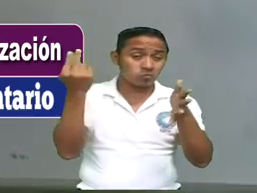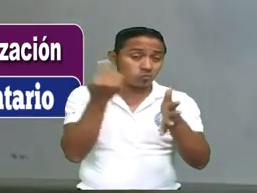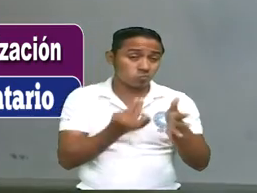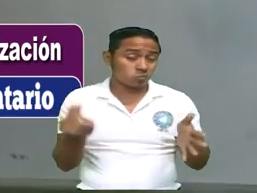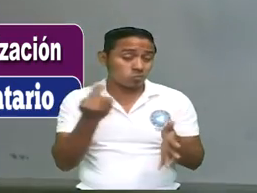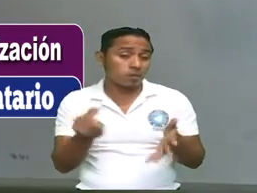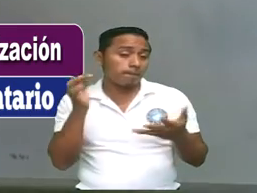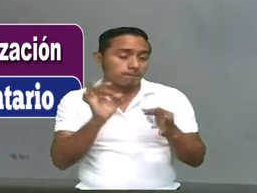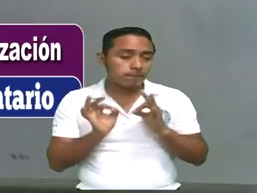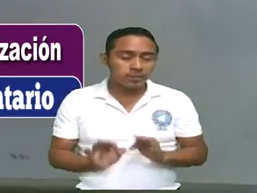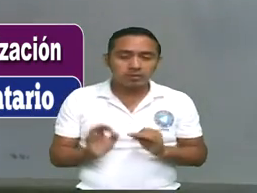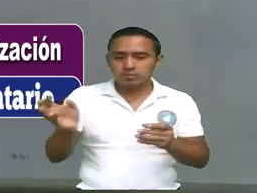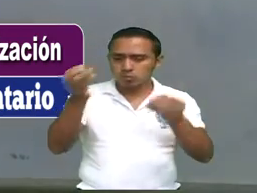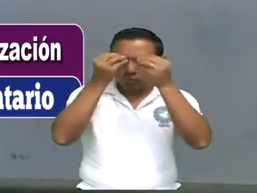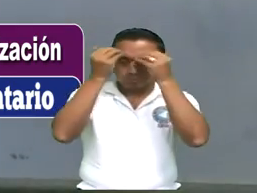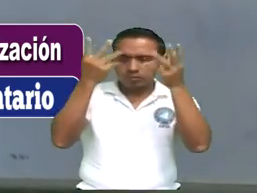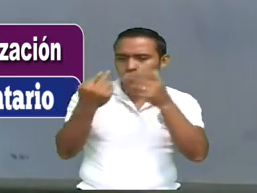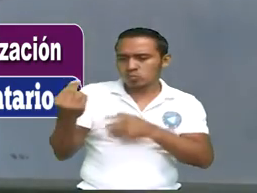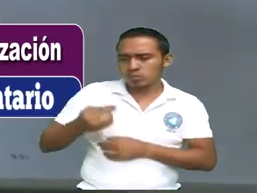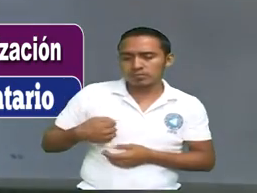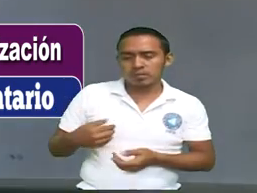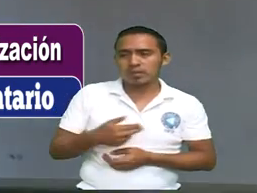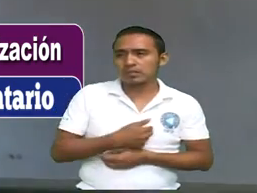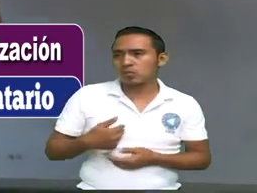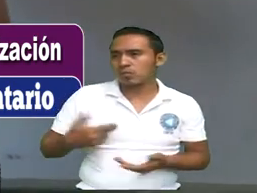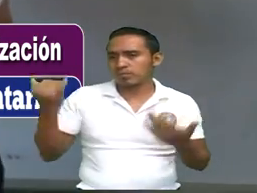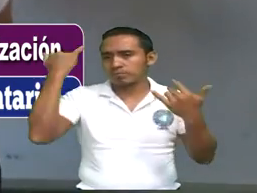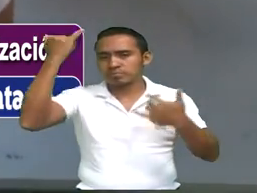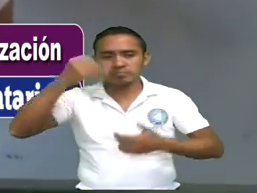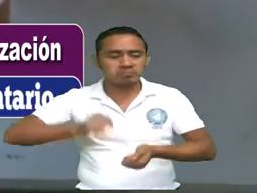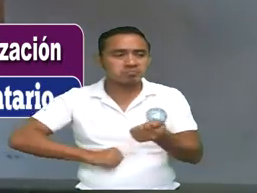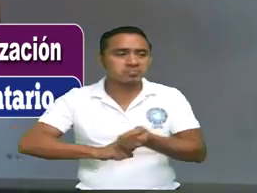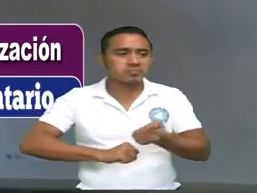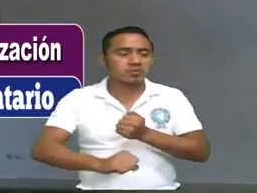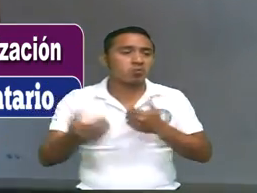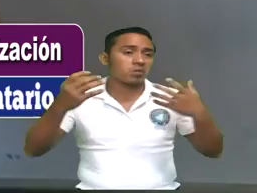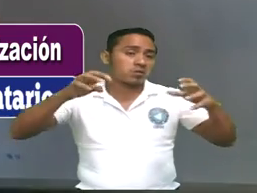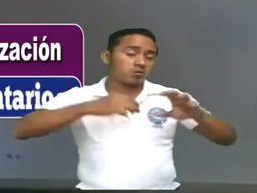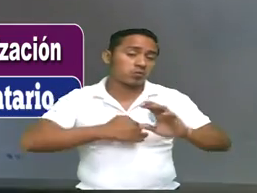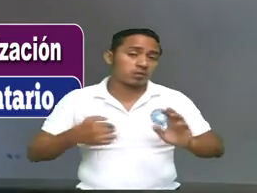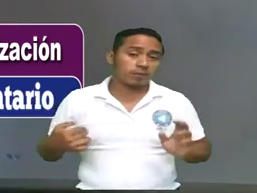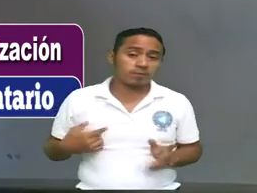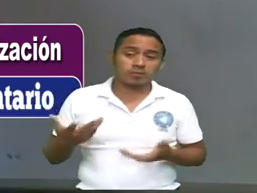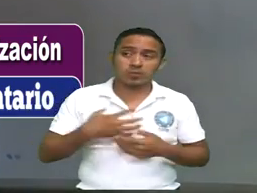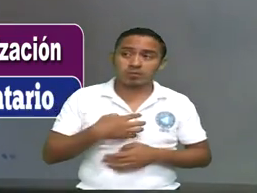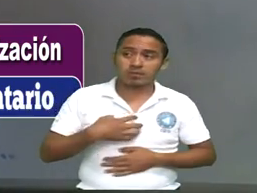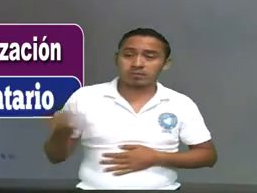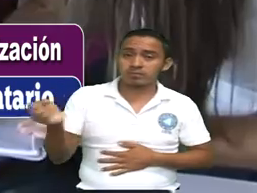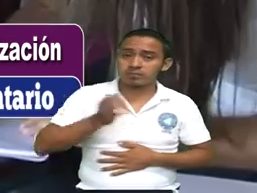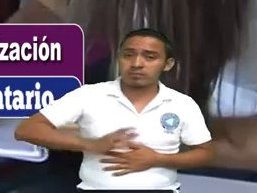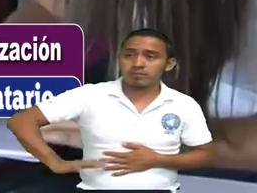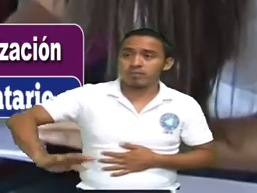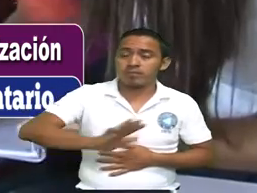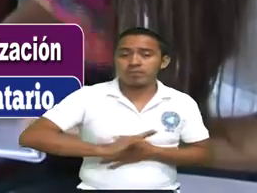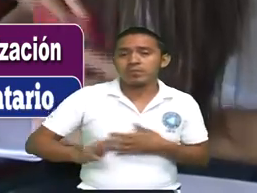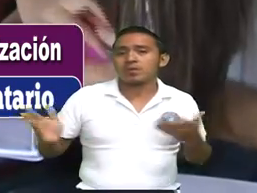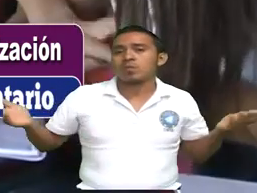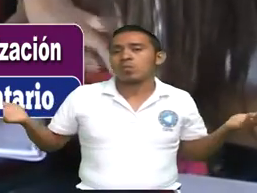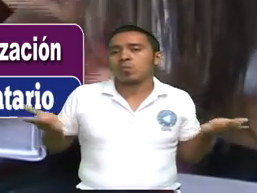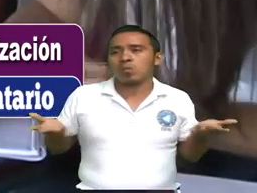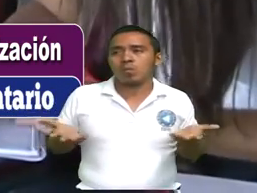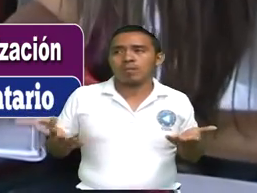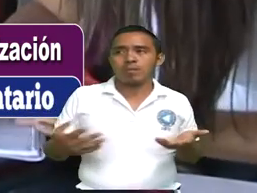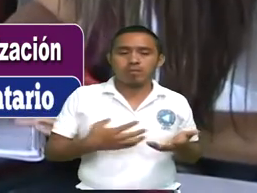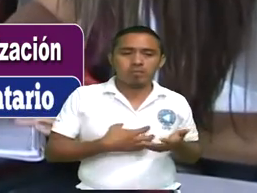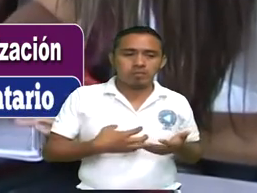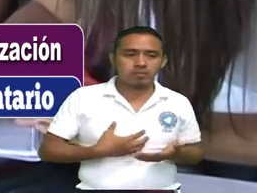ese conocimiento para aportar al país, como usted decía, pues esa conciencia social de cómo eso que